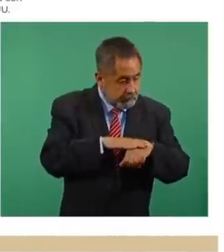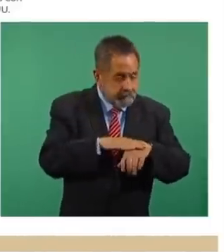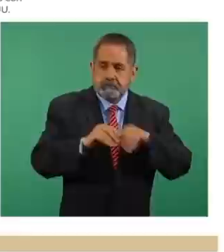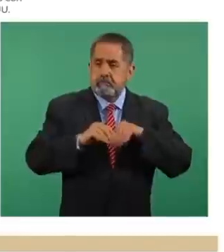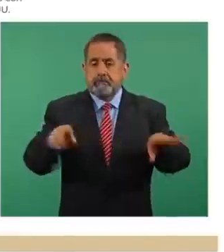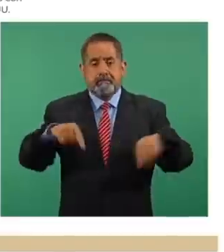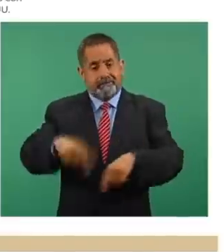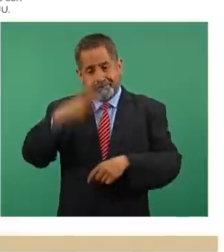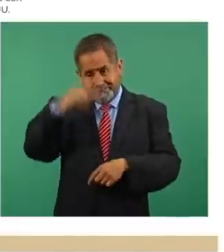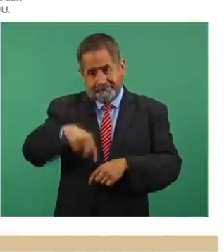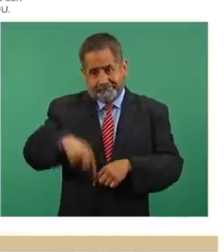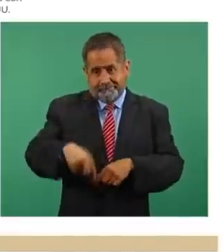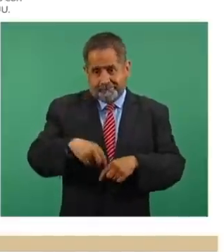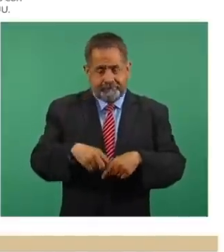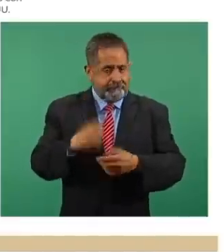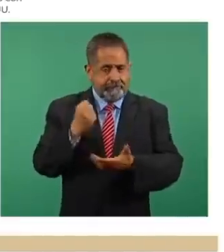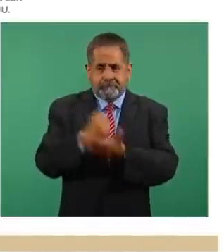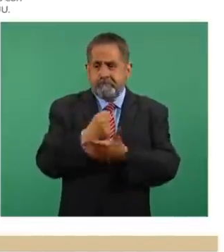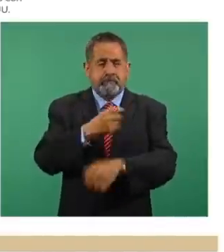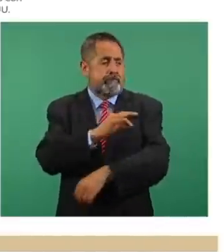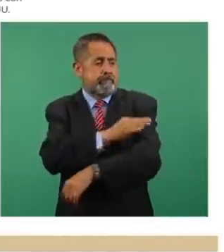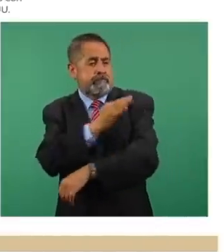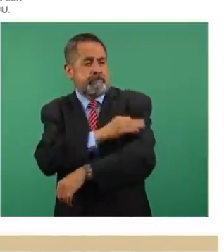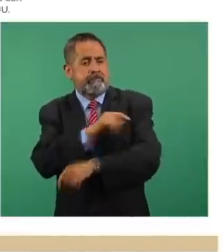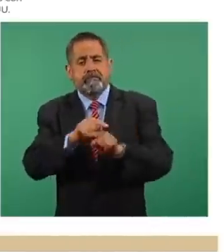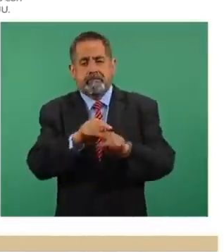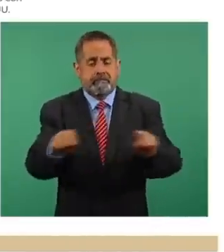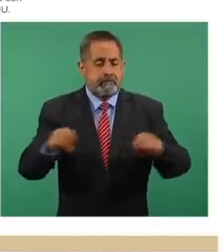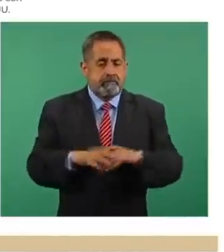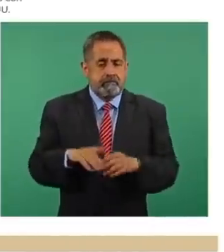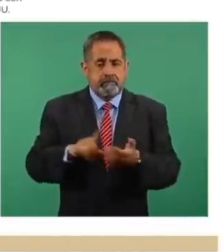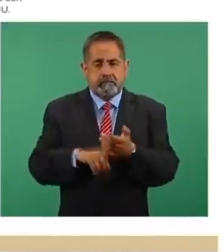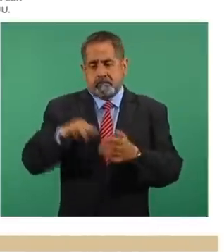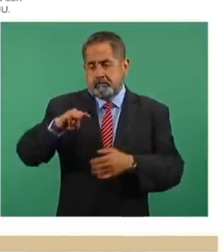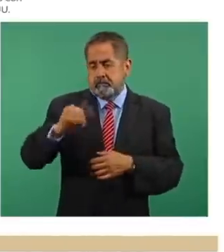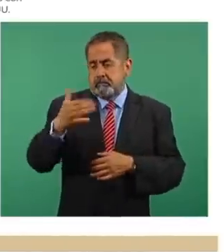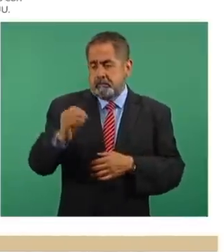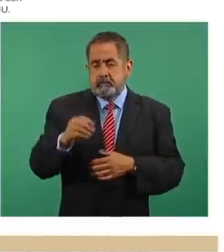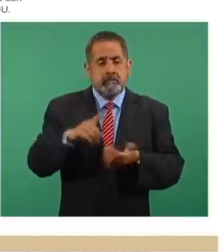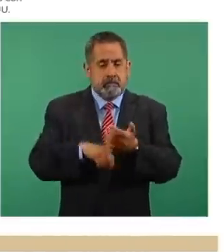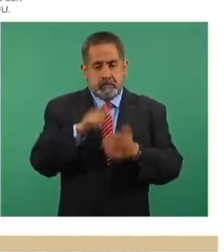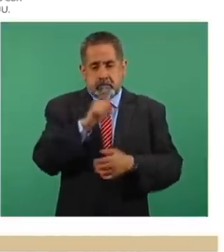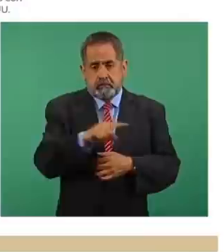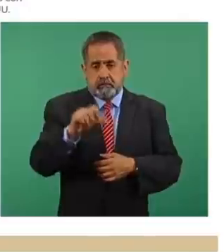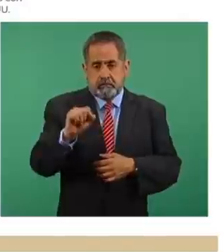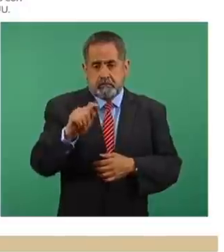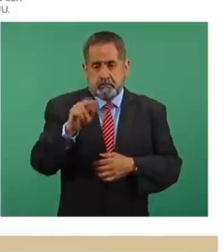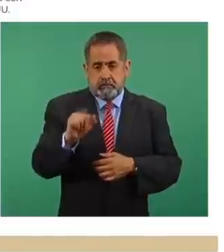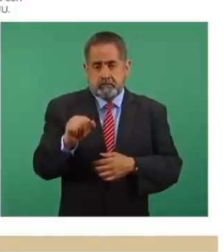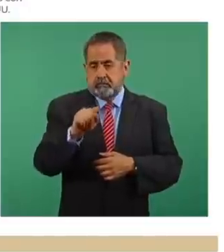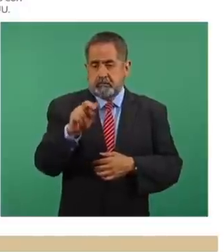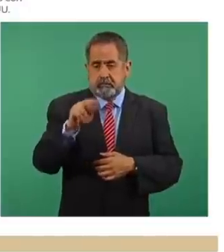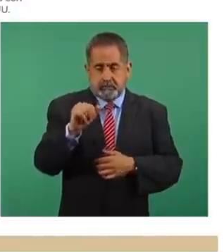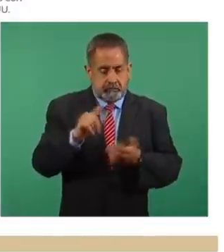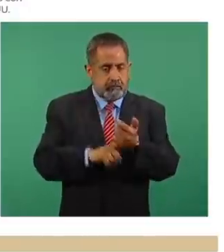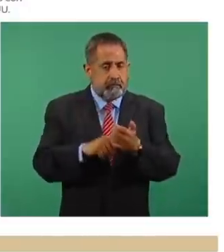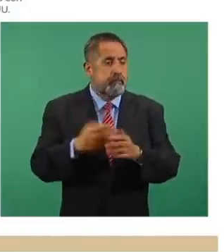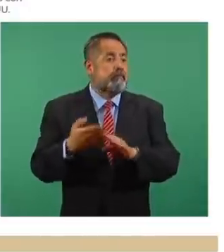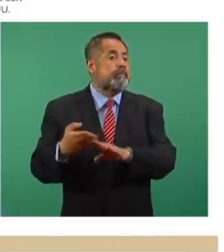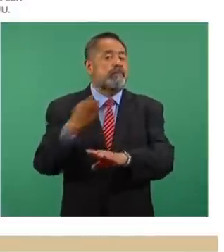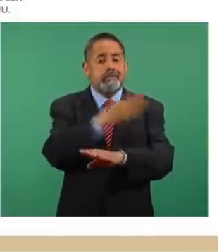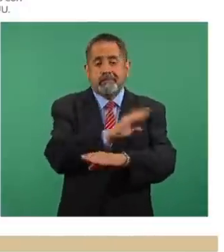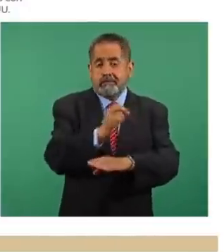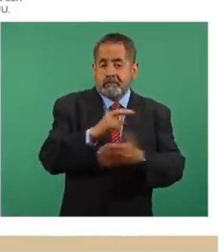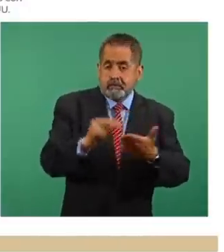en México. Y en mayo vamos a tener entregas muy importantes de AstraZeneca a merced de este convenio que se firmó en octubre.